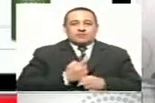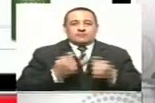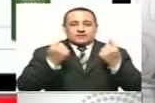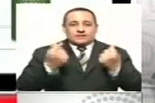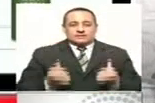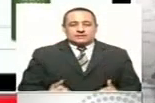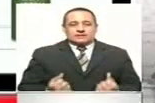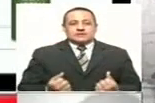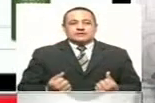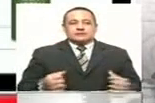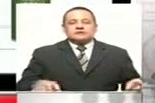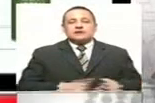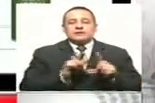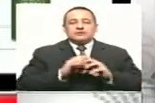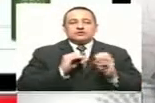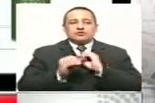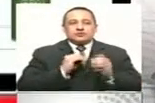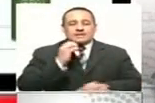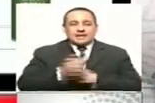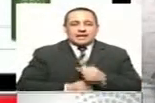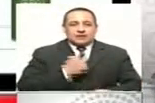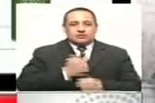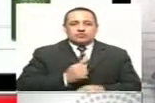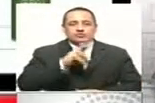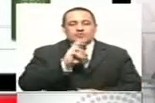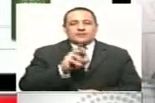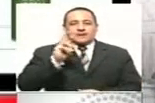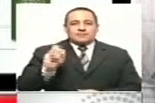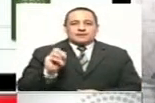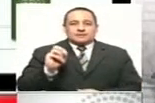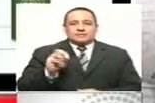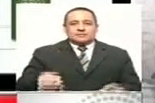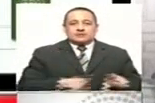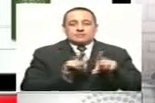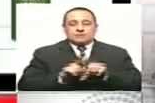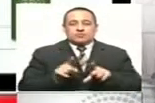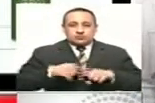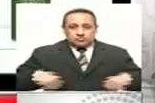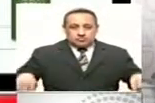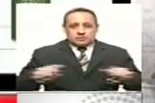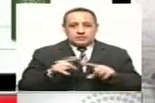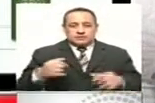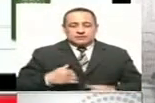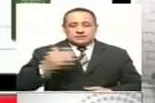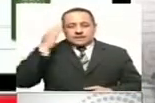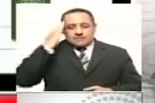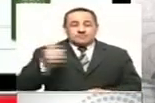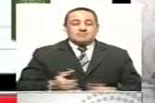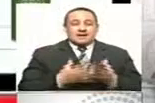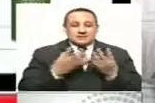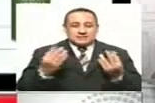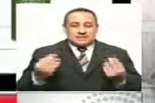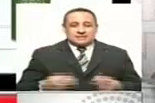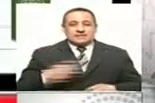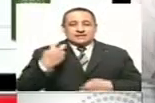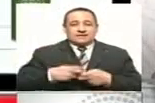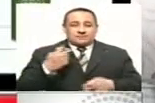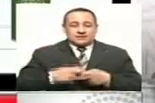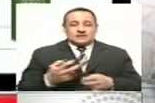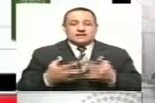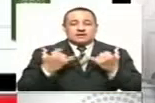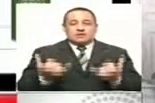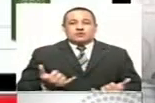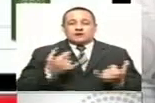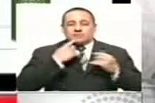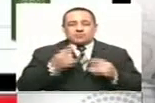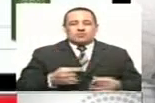financiera correspondiente al año 2020. Ustedes saben que el 2020 ha sido un año bastante irregular por la pandemia